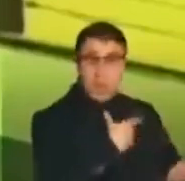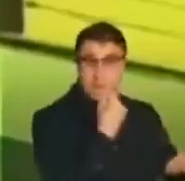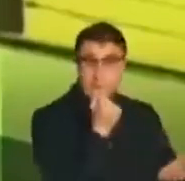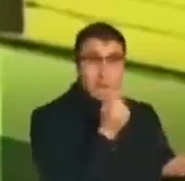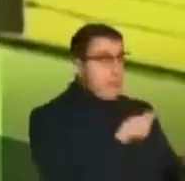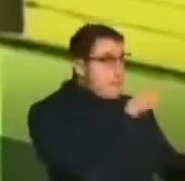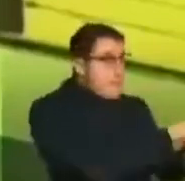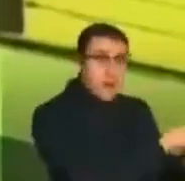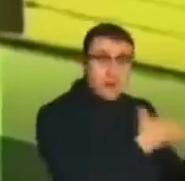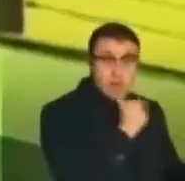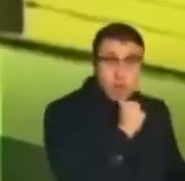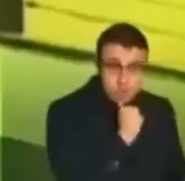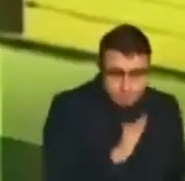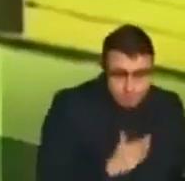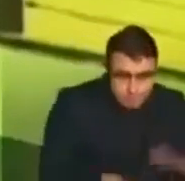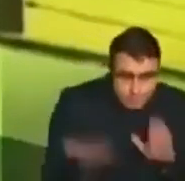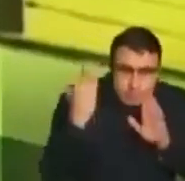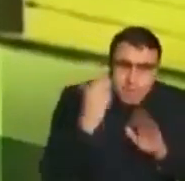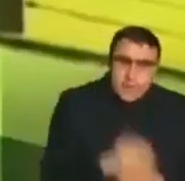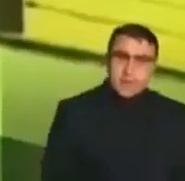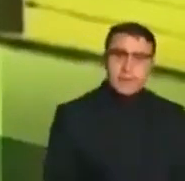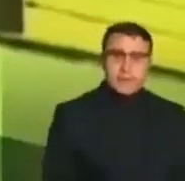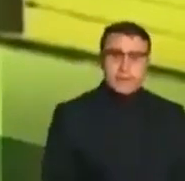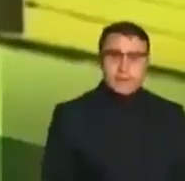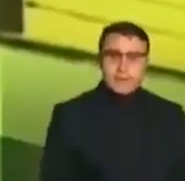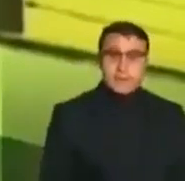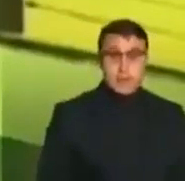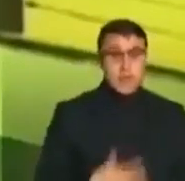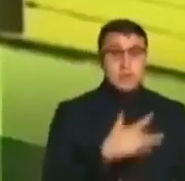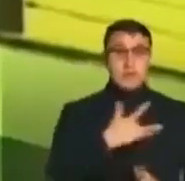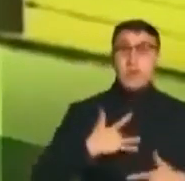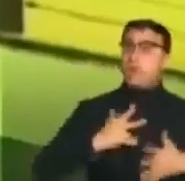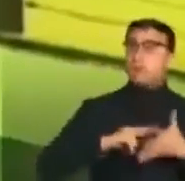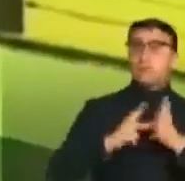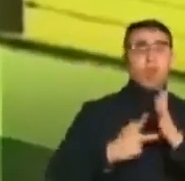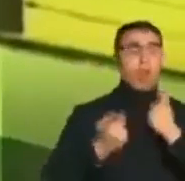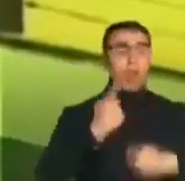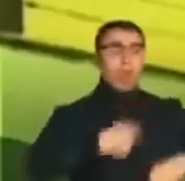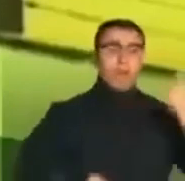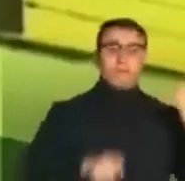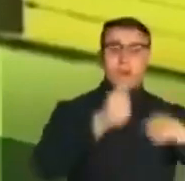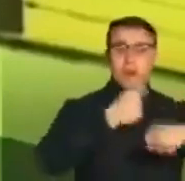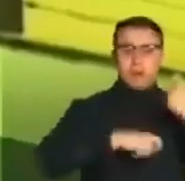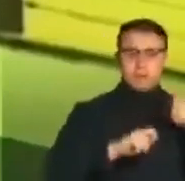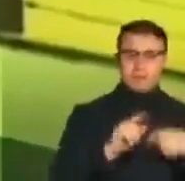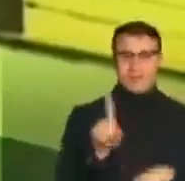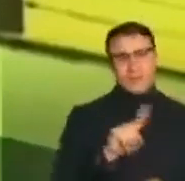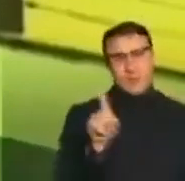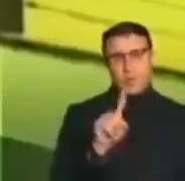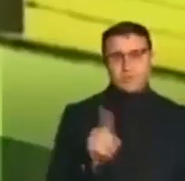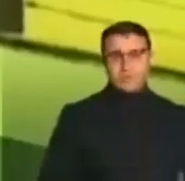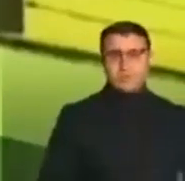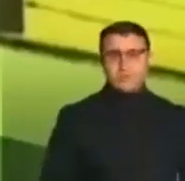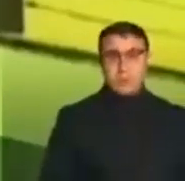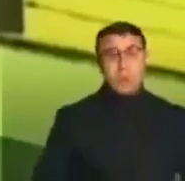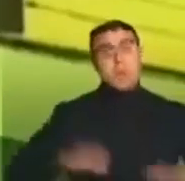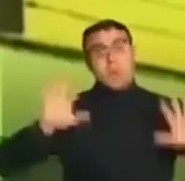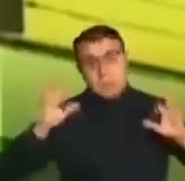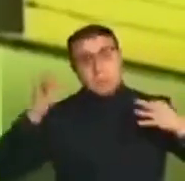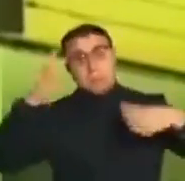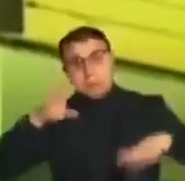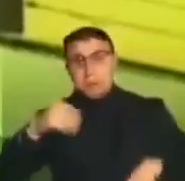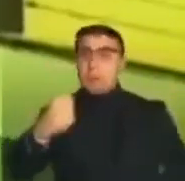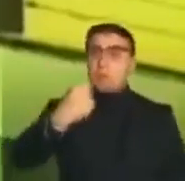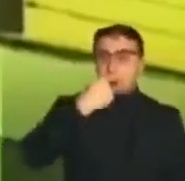Por eso la salud no puede ser un mercado. Puede que haya mercados alrededor de la salud,